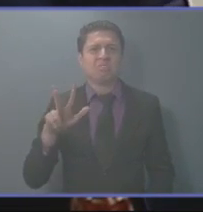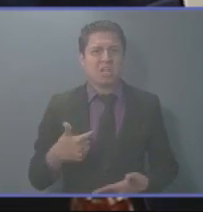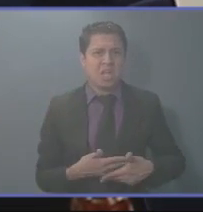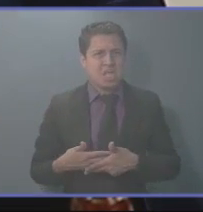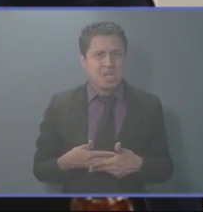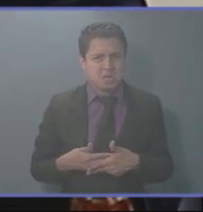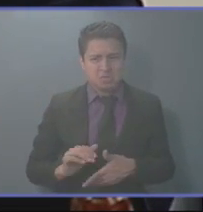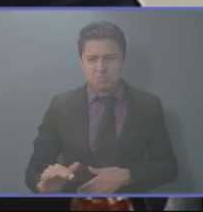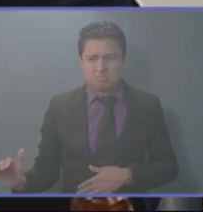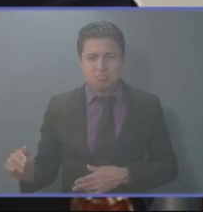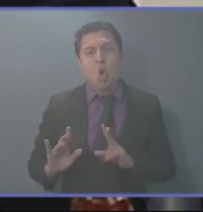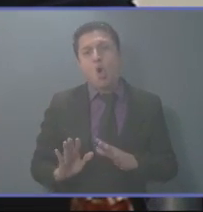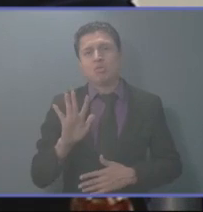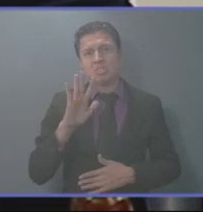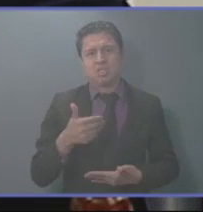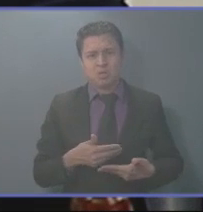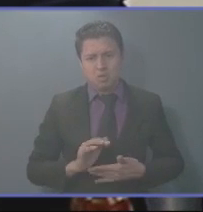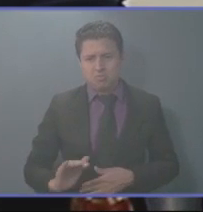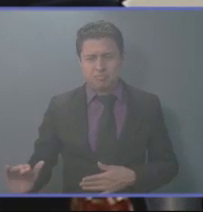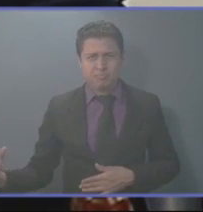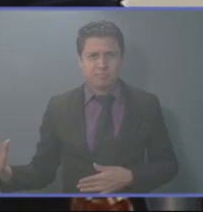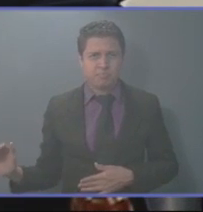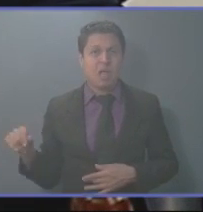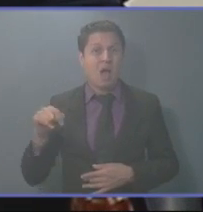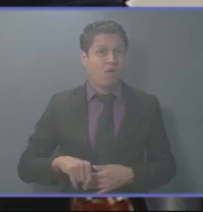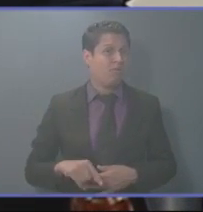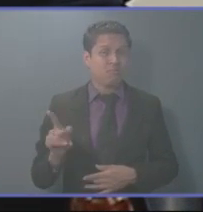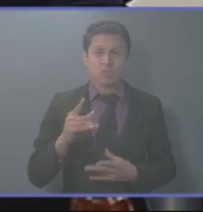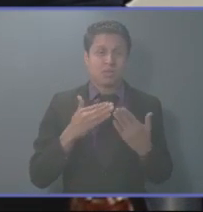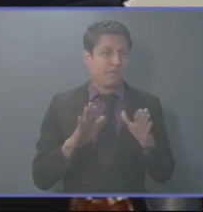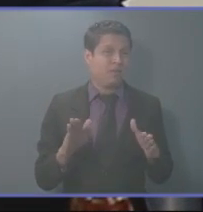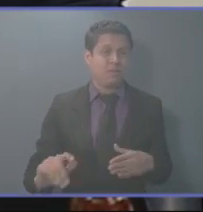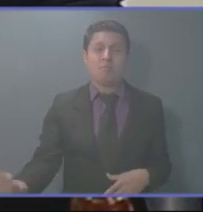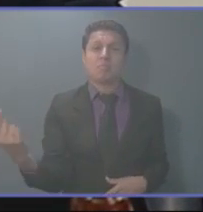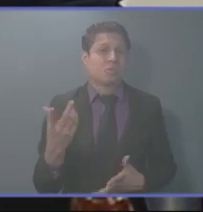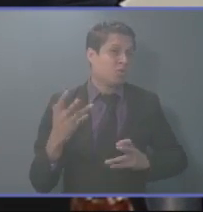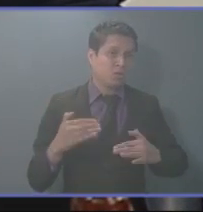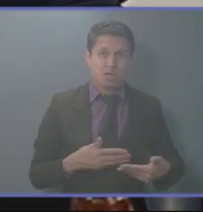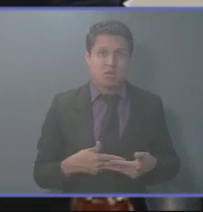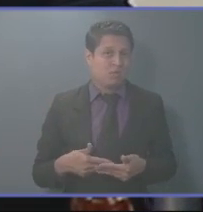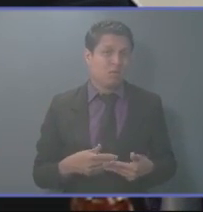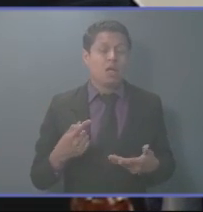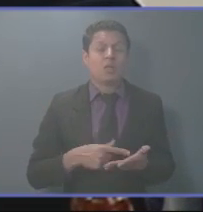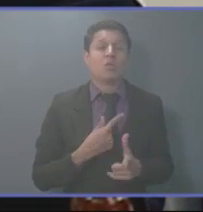importante, yo estoy dejando claro el esfuerzo de la señora directora.